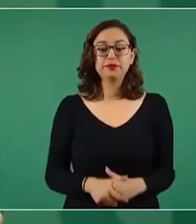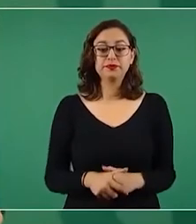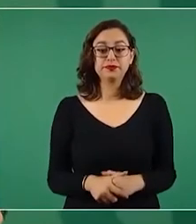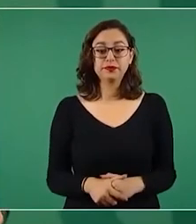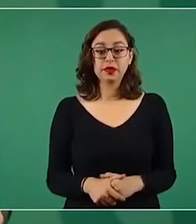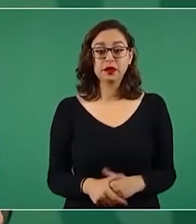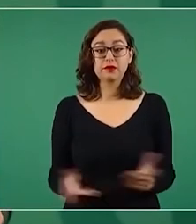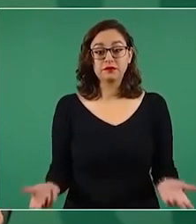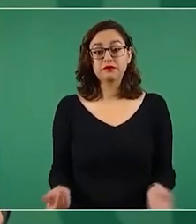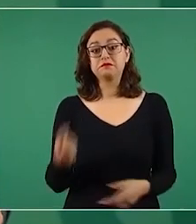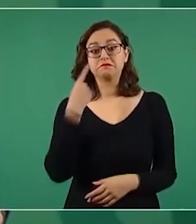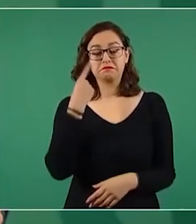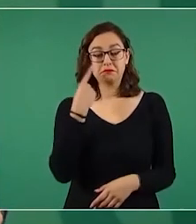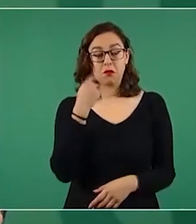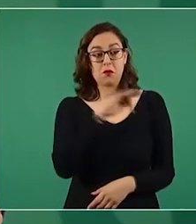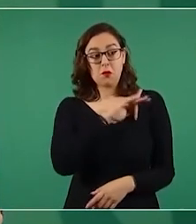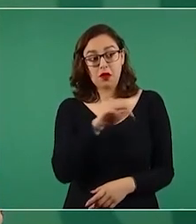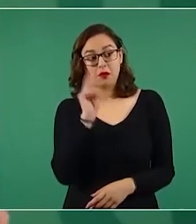conservadora